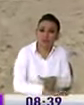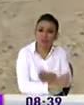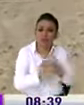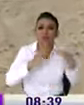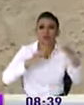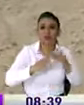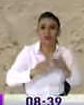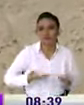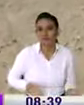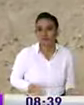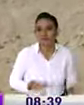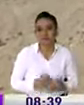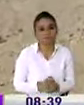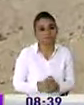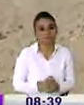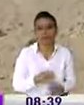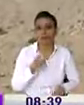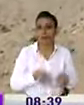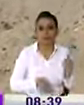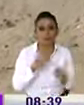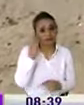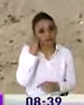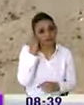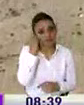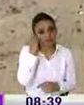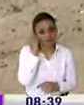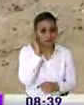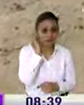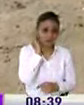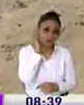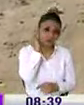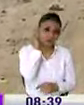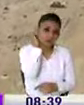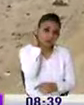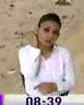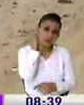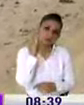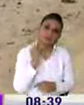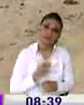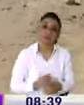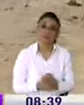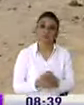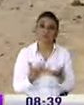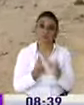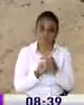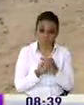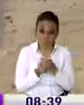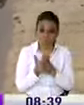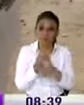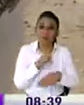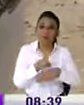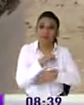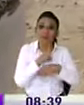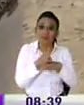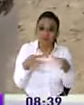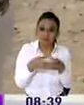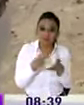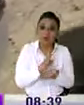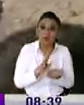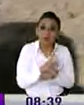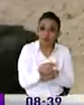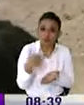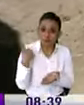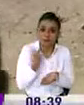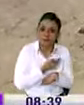para abajo. Entonces, eso, que por favor, más que todo se forma la directiva. Aquí hay directiva del barrio. pero